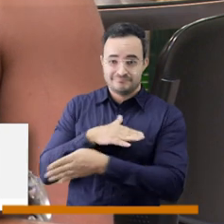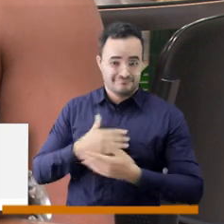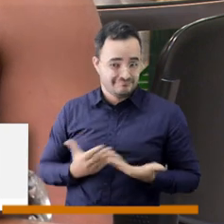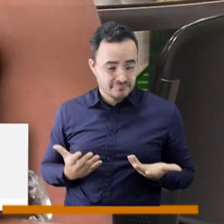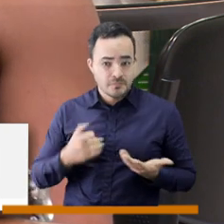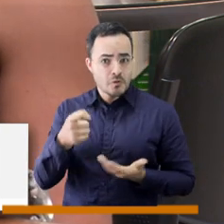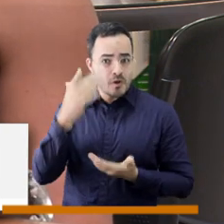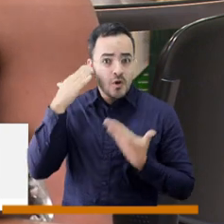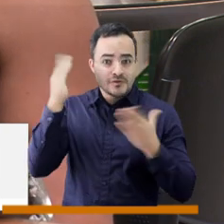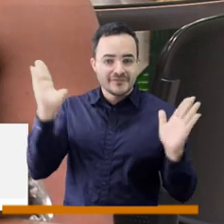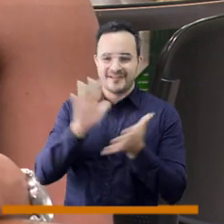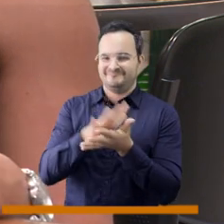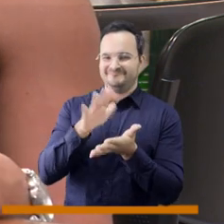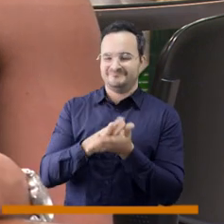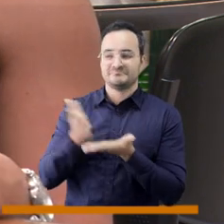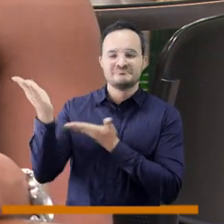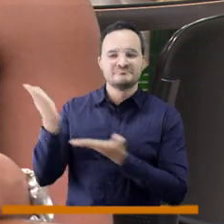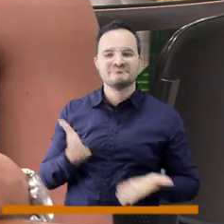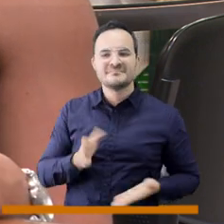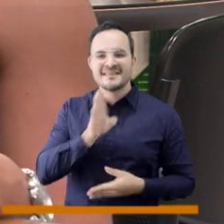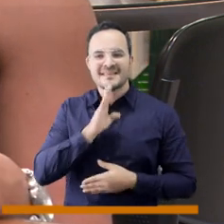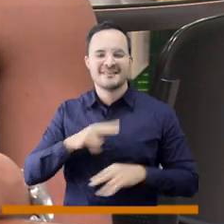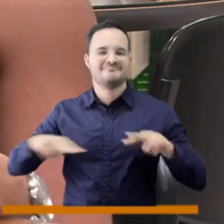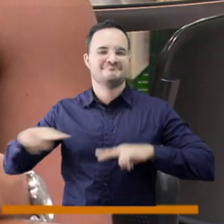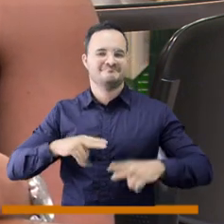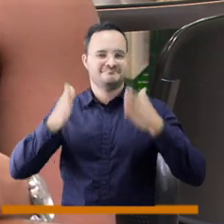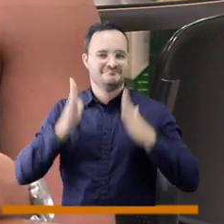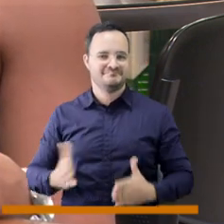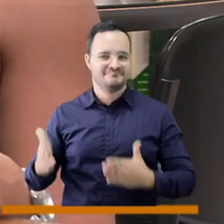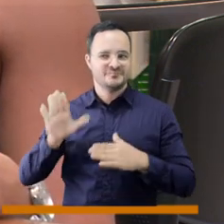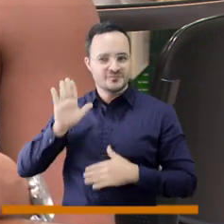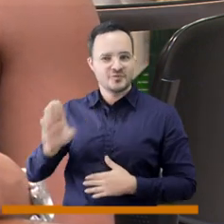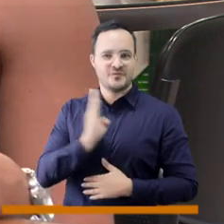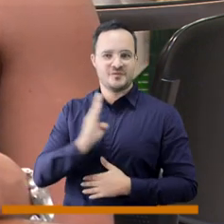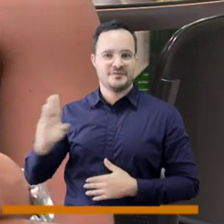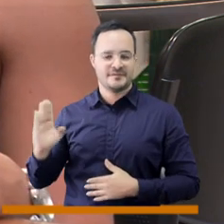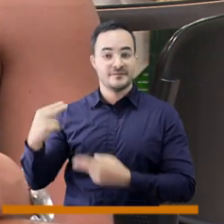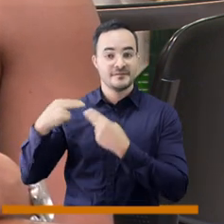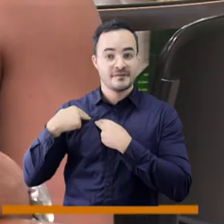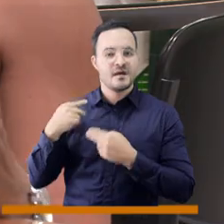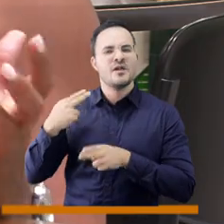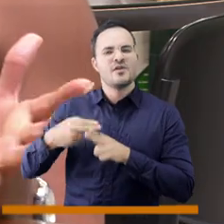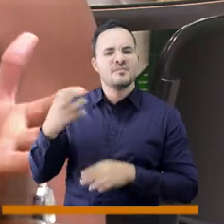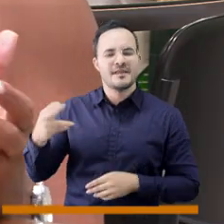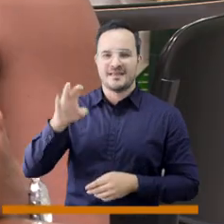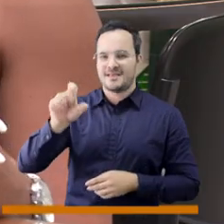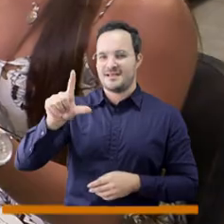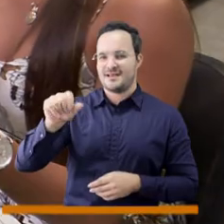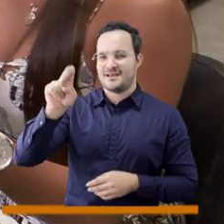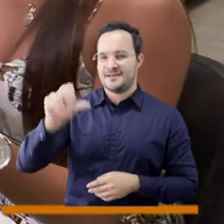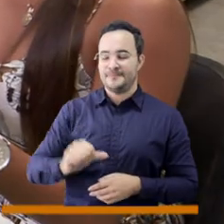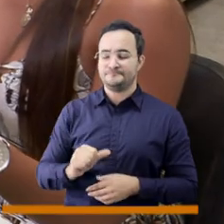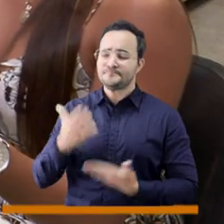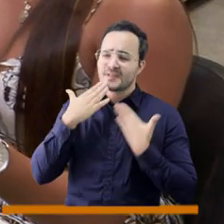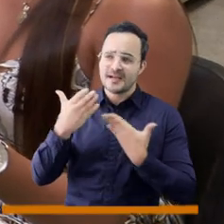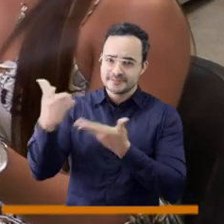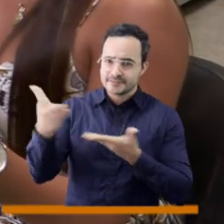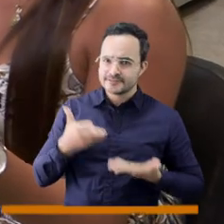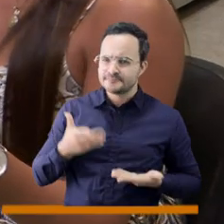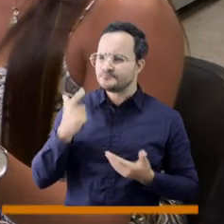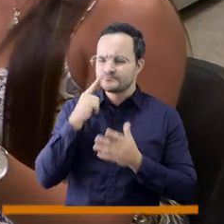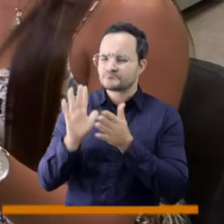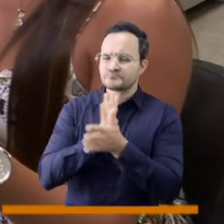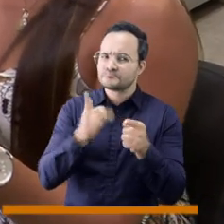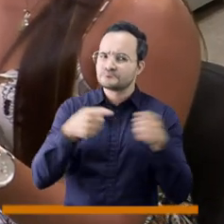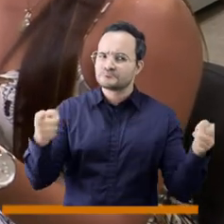preocupen, porque justamente estamos con la coordinadora de la biblioteca, Elena Gómez Aristizábal. Bienvenida, Elena, y cuéntenos, ¿hace